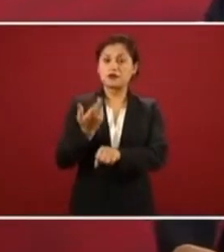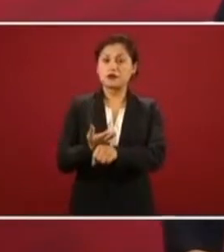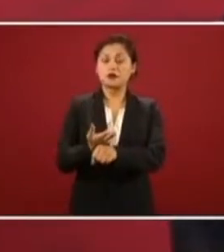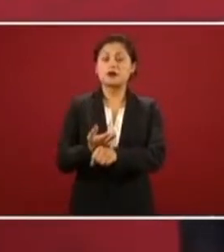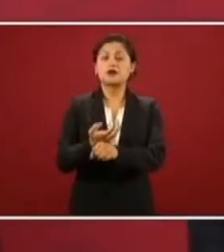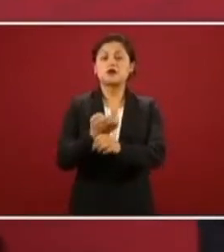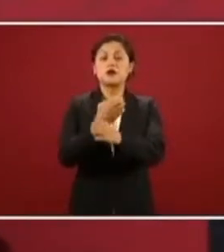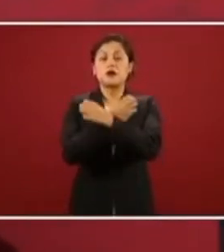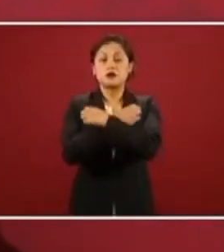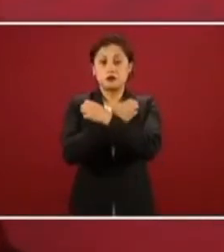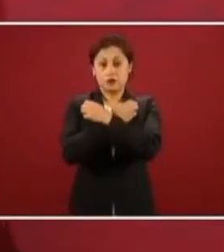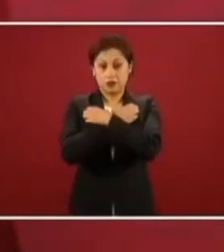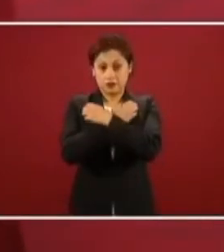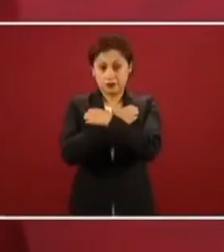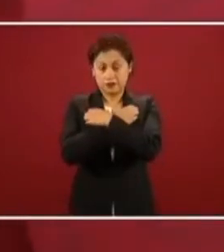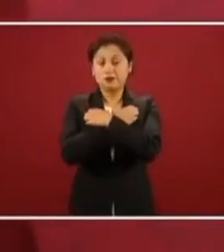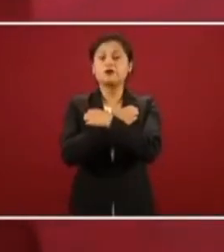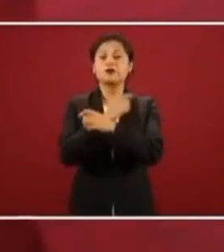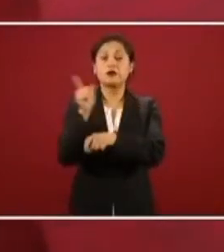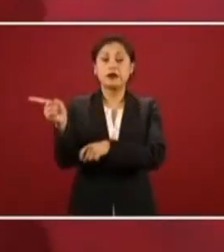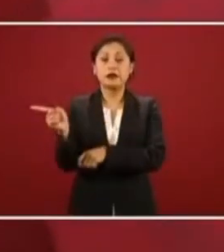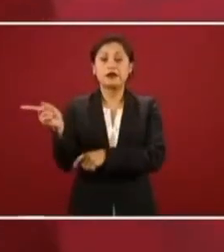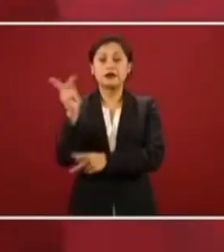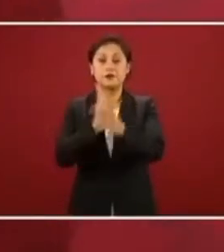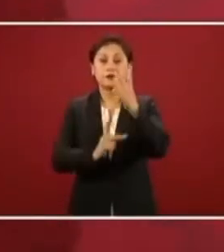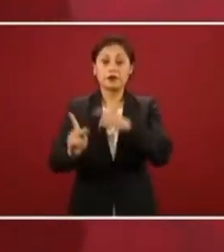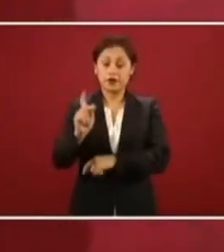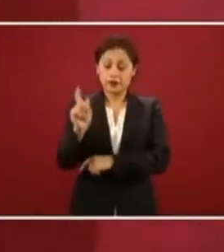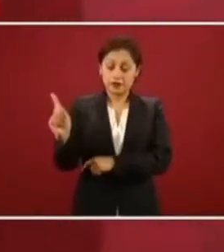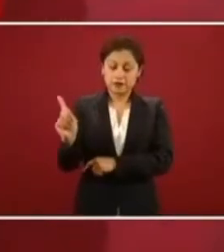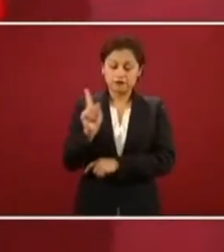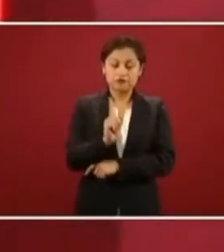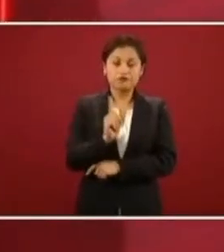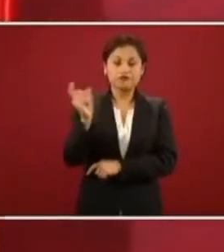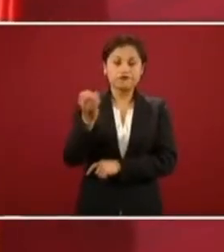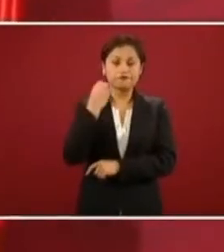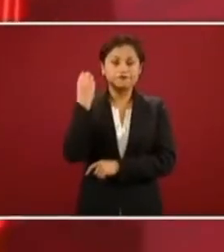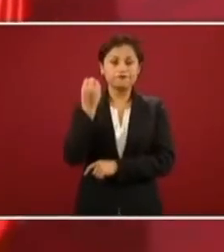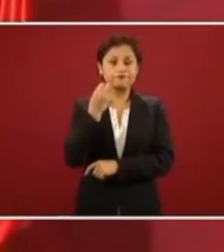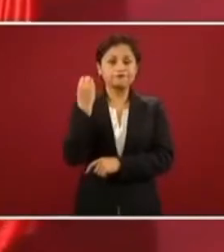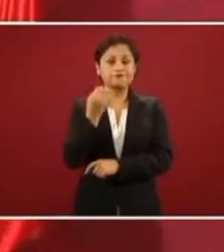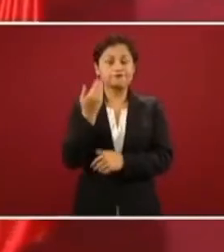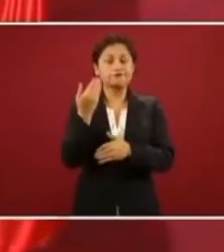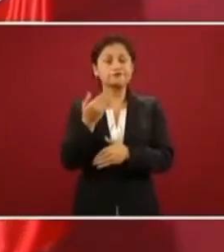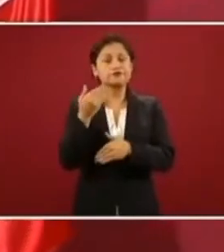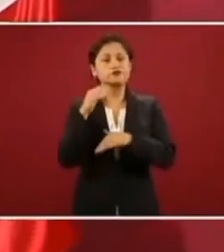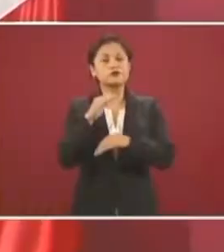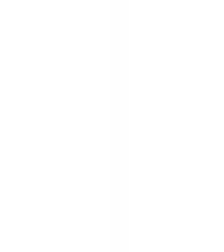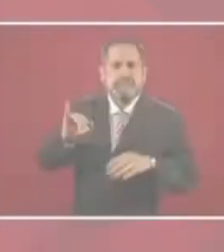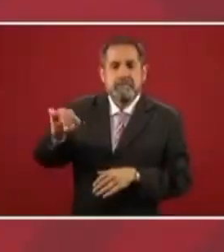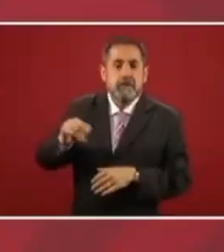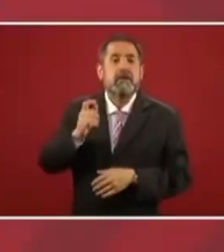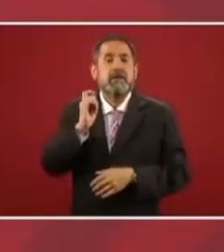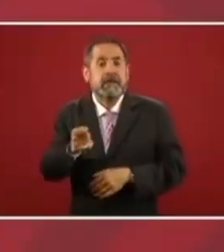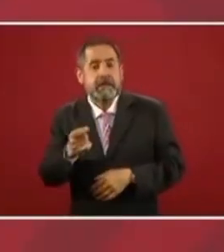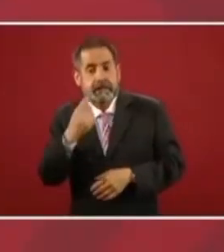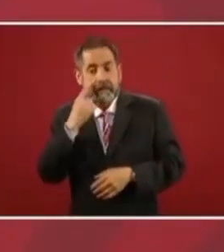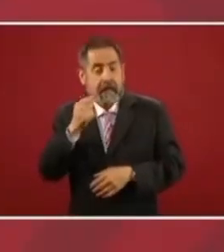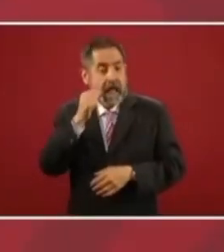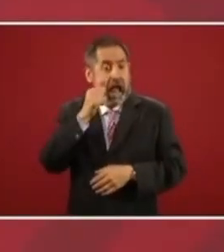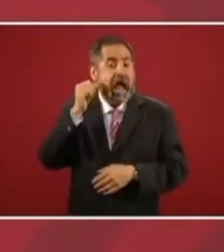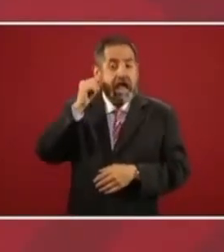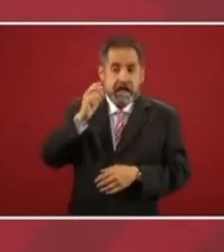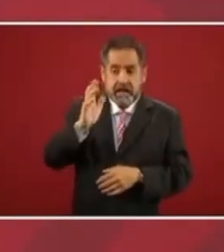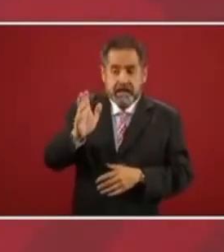ofreció en palacio nacional 75 empresarios se comprometieron a comprar casi 3 millones de cachitos ayer